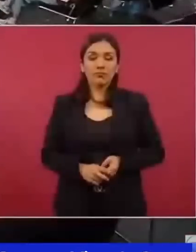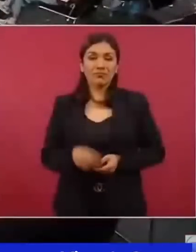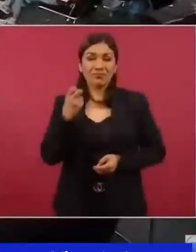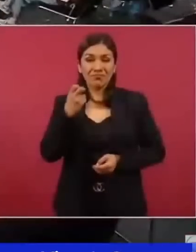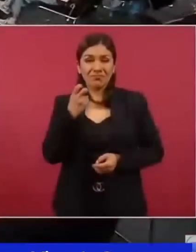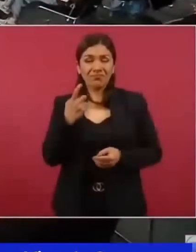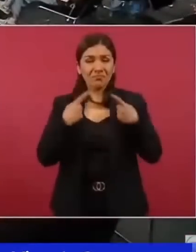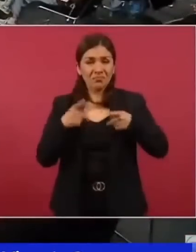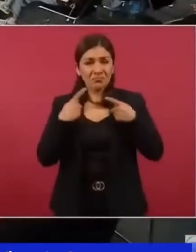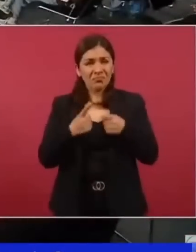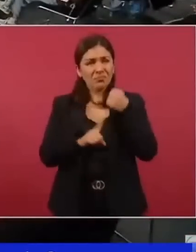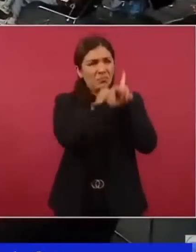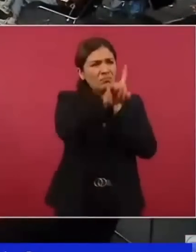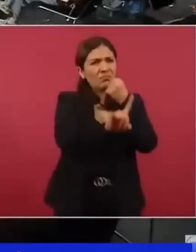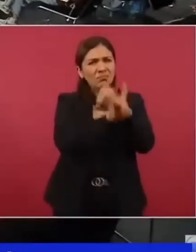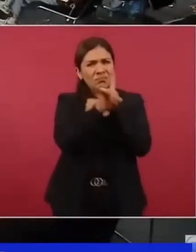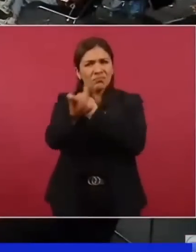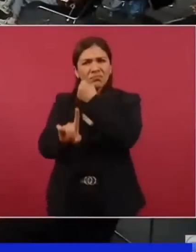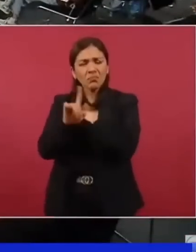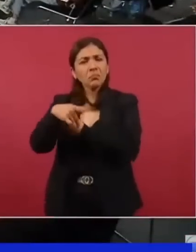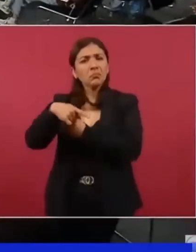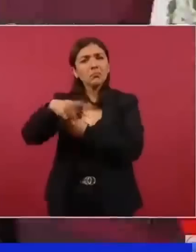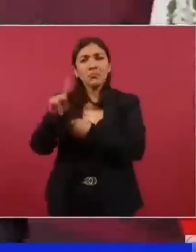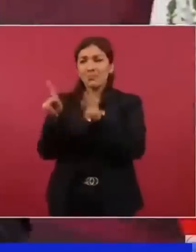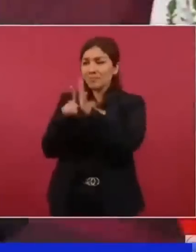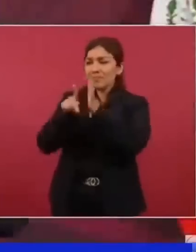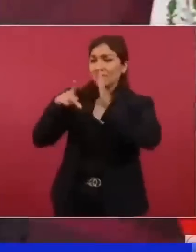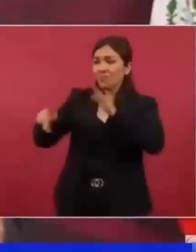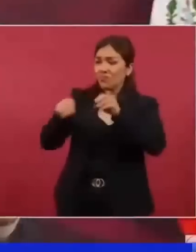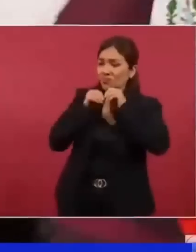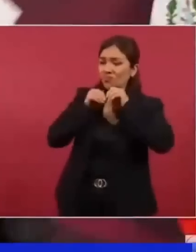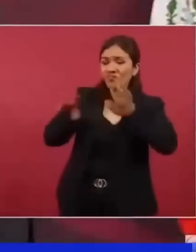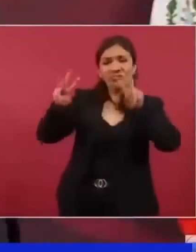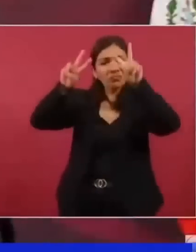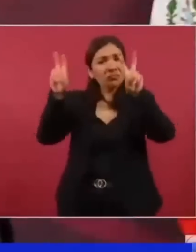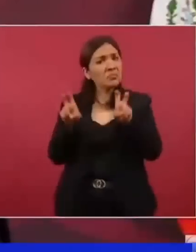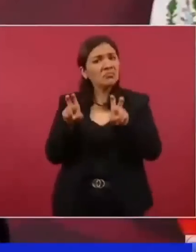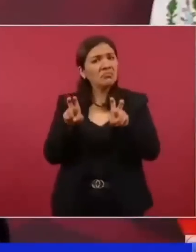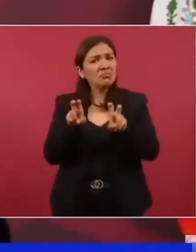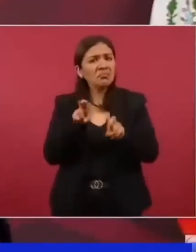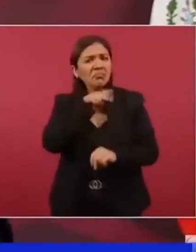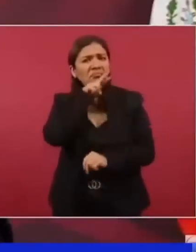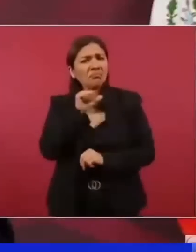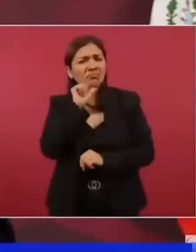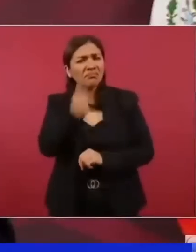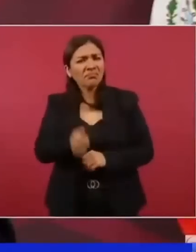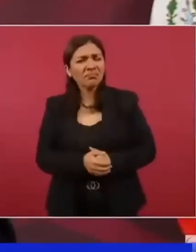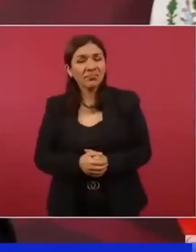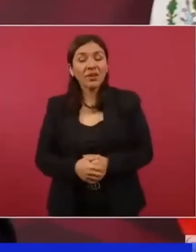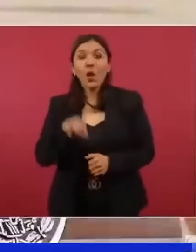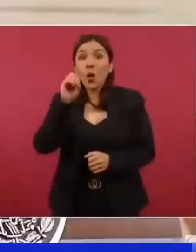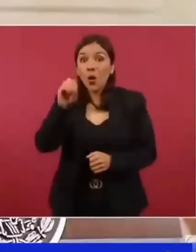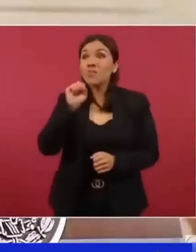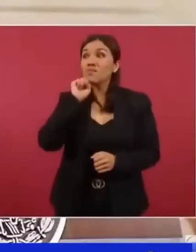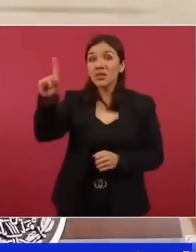Y eso no son temas. O lo del Perú, vuelvo a insistir,